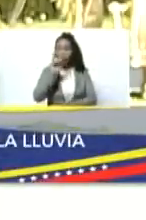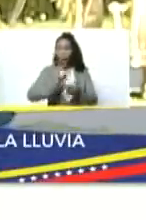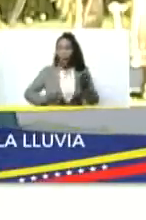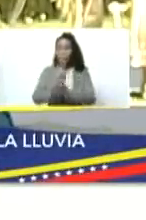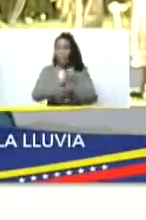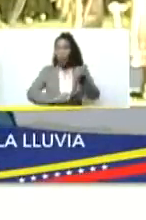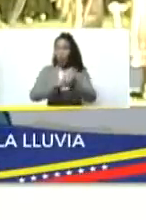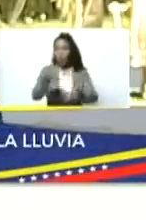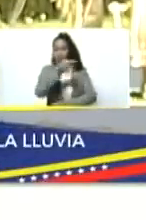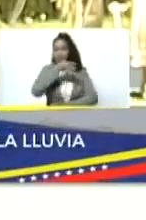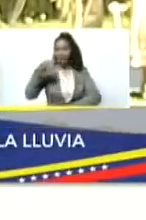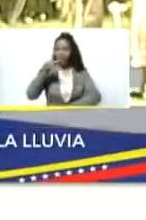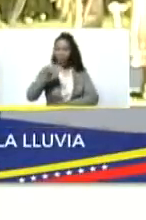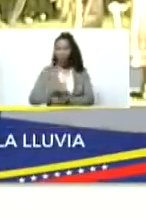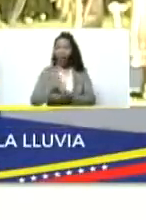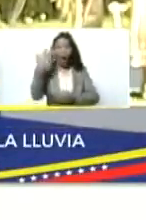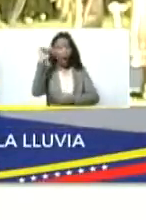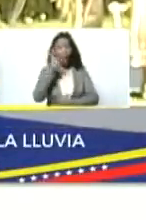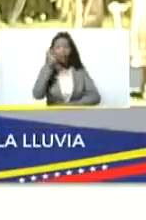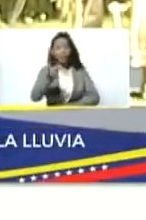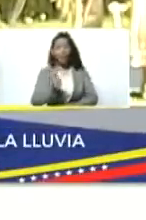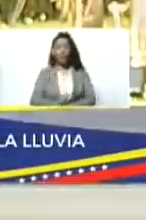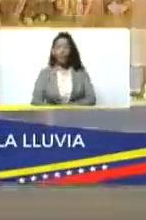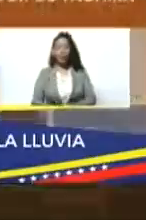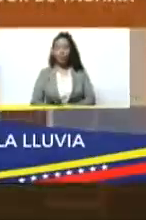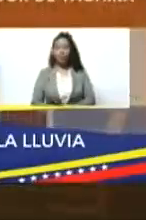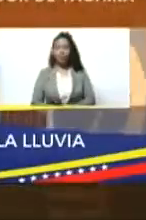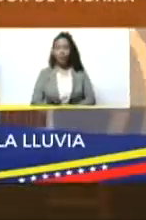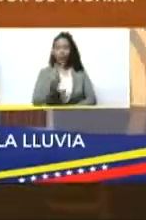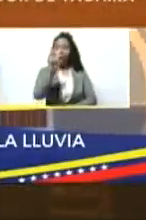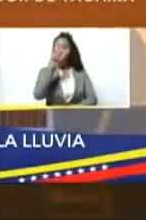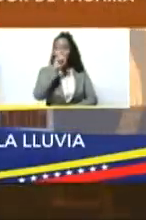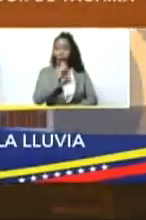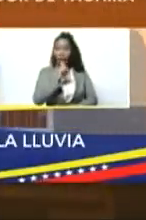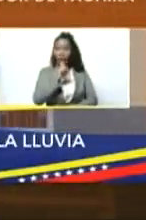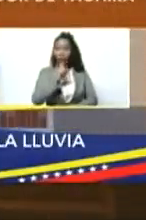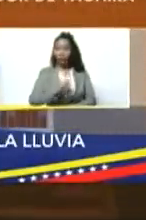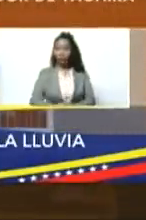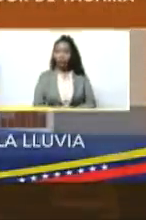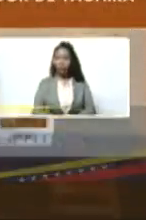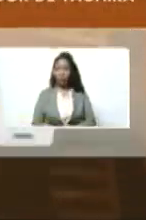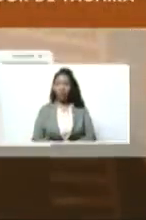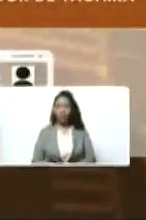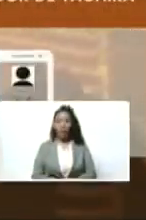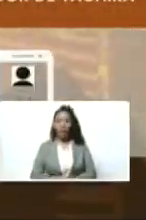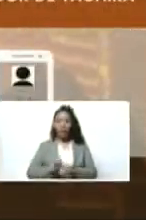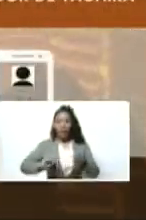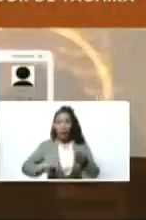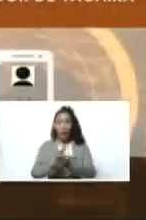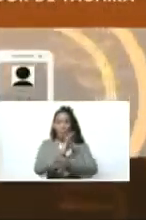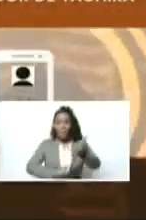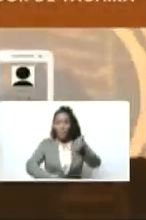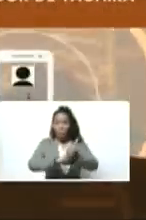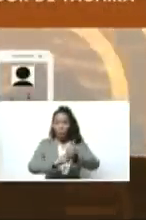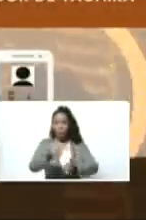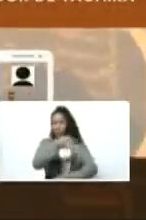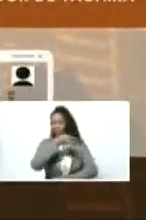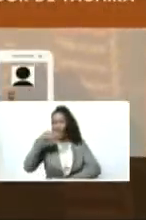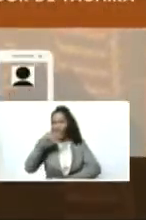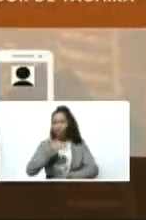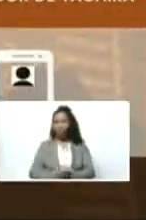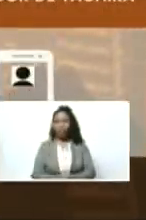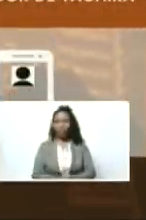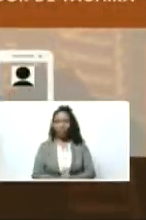exitoso. Hay que decirlo. A dos años del reimpulso exitosísimo